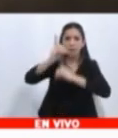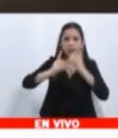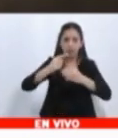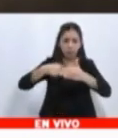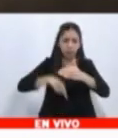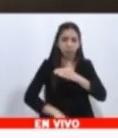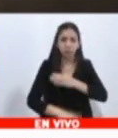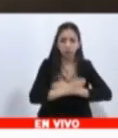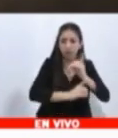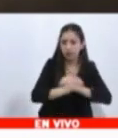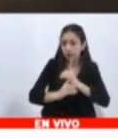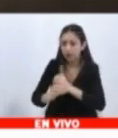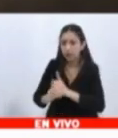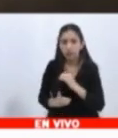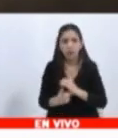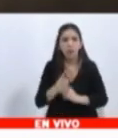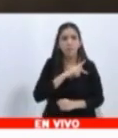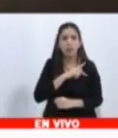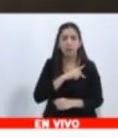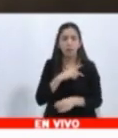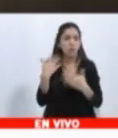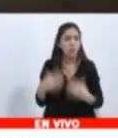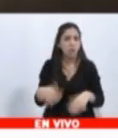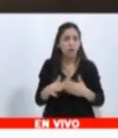entendiendo que generó un gran debate interno,